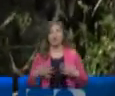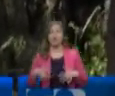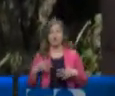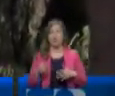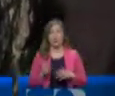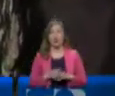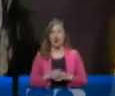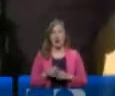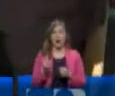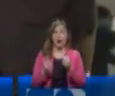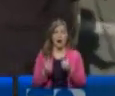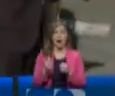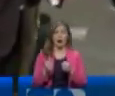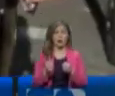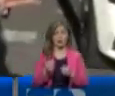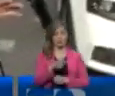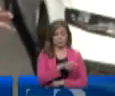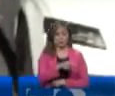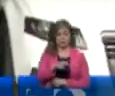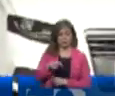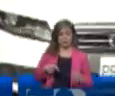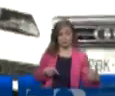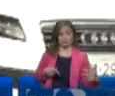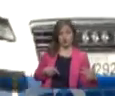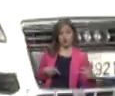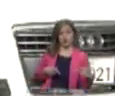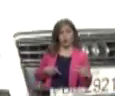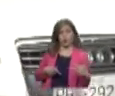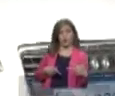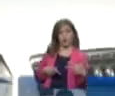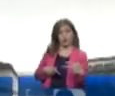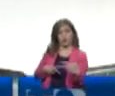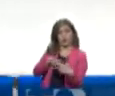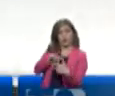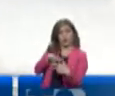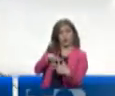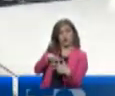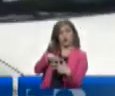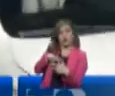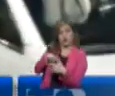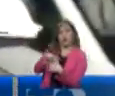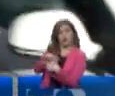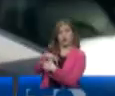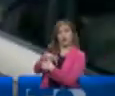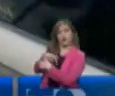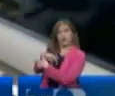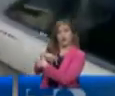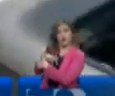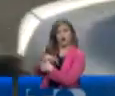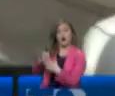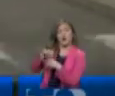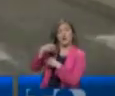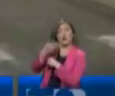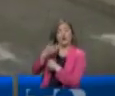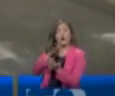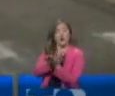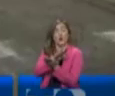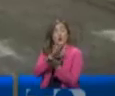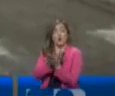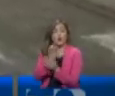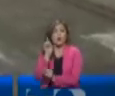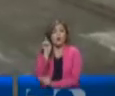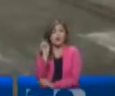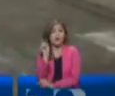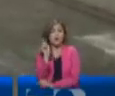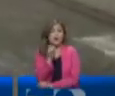pasan de manera muy, muy complicada. Estas son las afuera, los exteriores de un centro educativo y ni siquiera